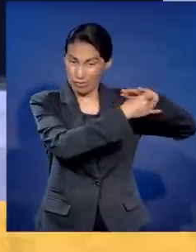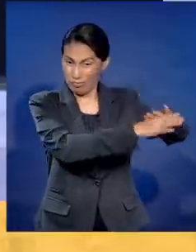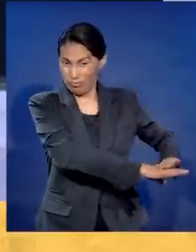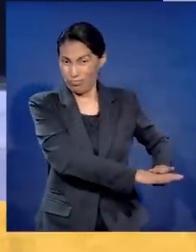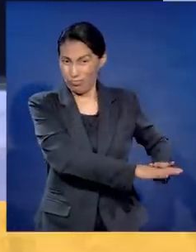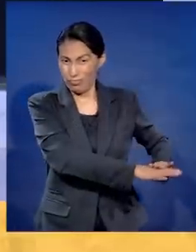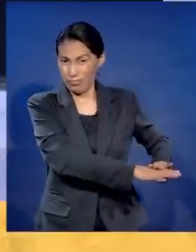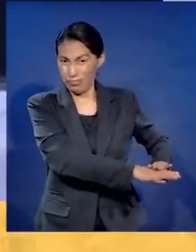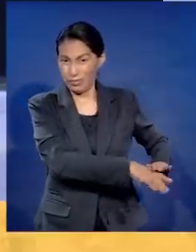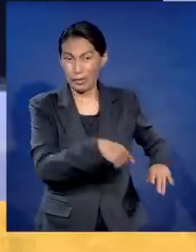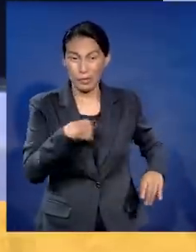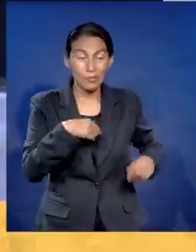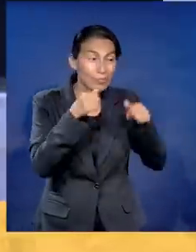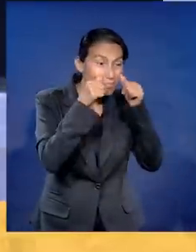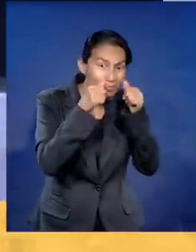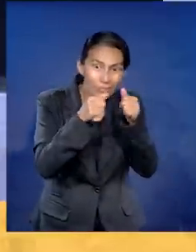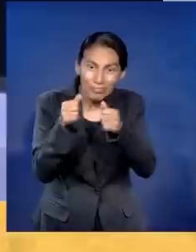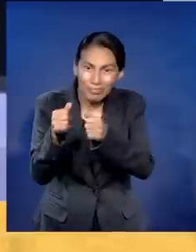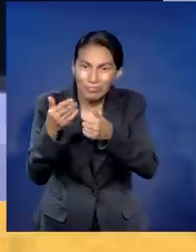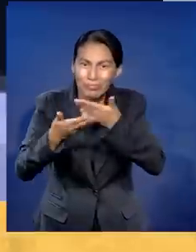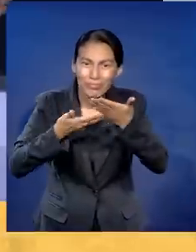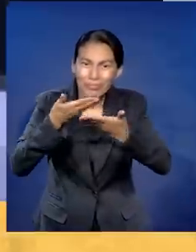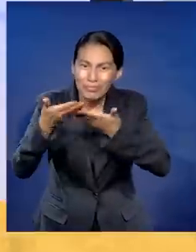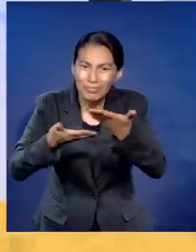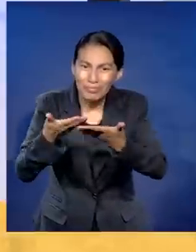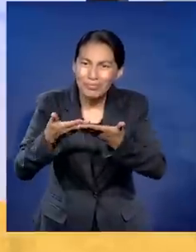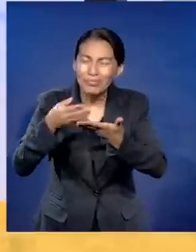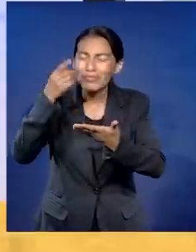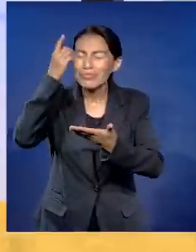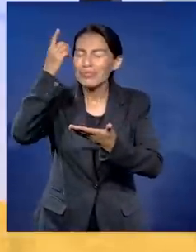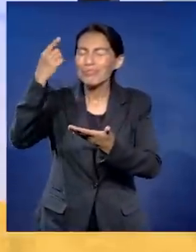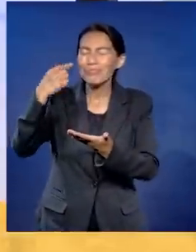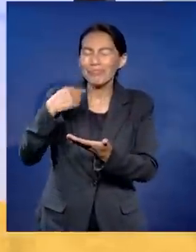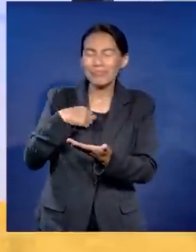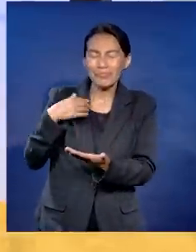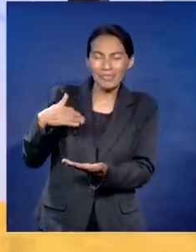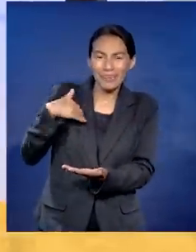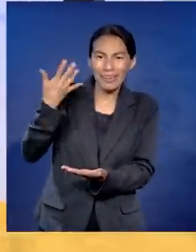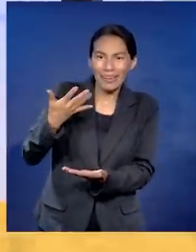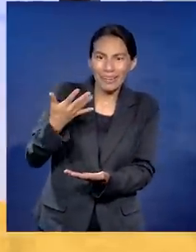Pero si el egoísmo es retirado del corazón,